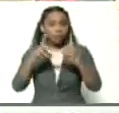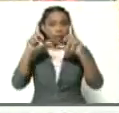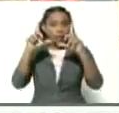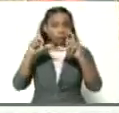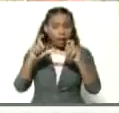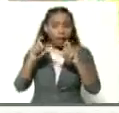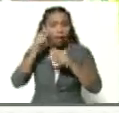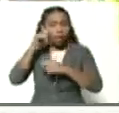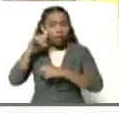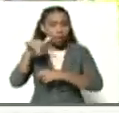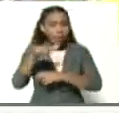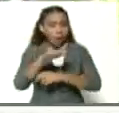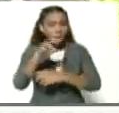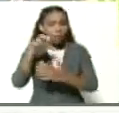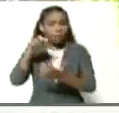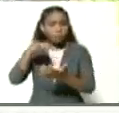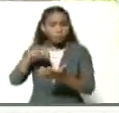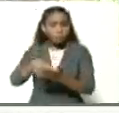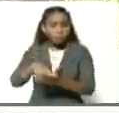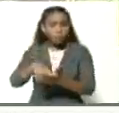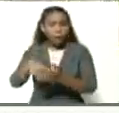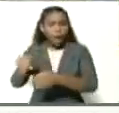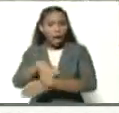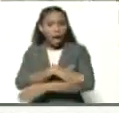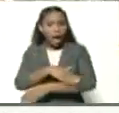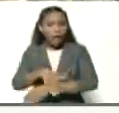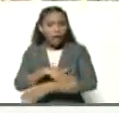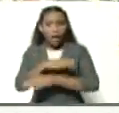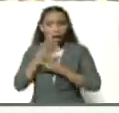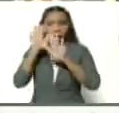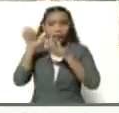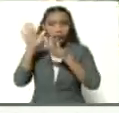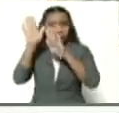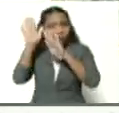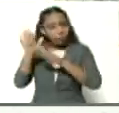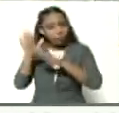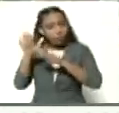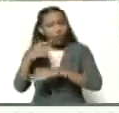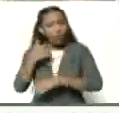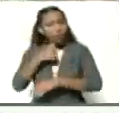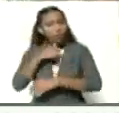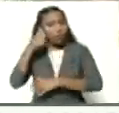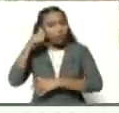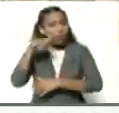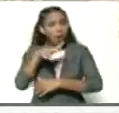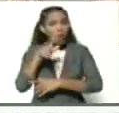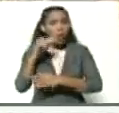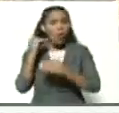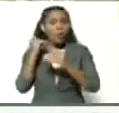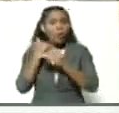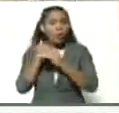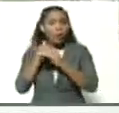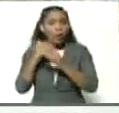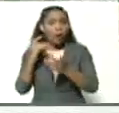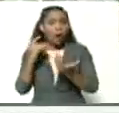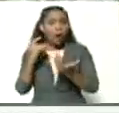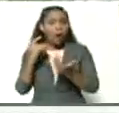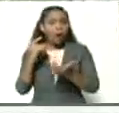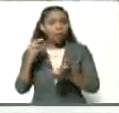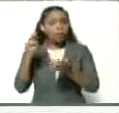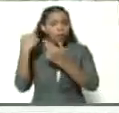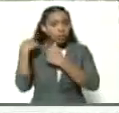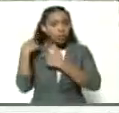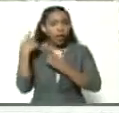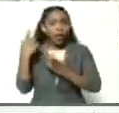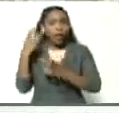del pueblo de rodillas en las calles, con aquella devoción. Nuestro pueblo es un pueblo de devoción, es un